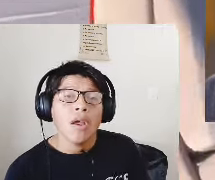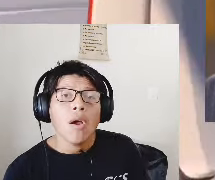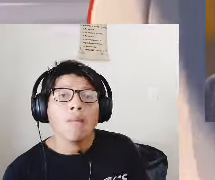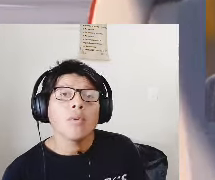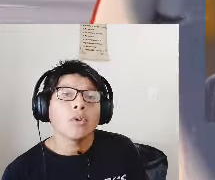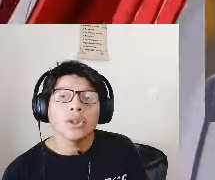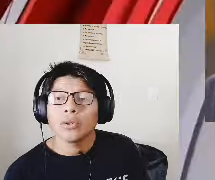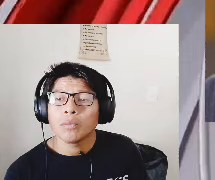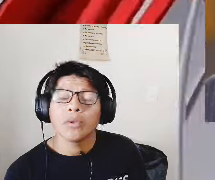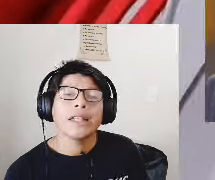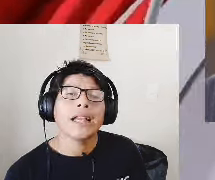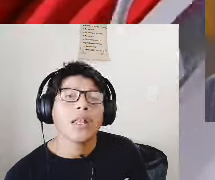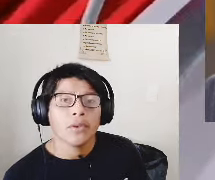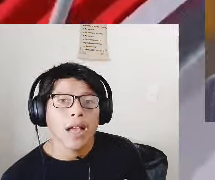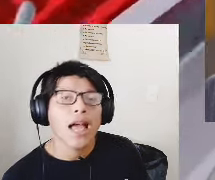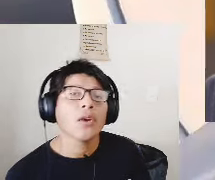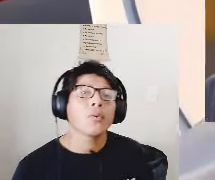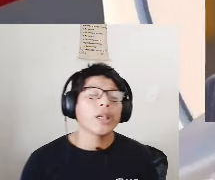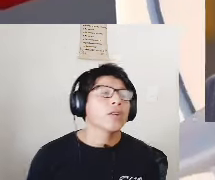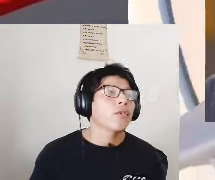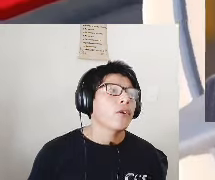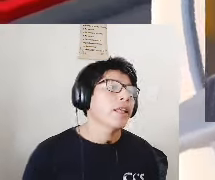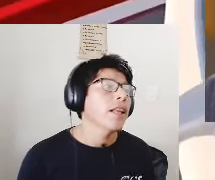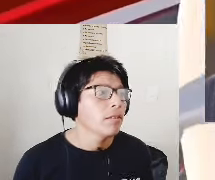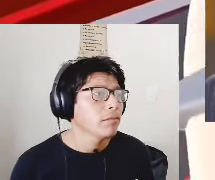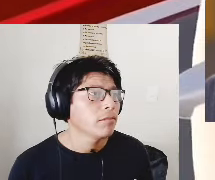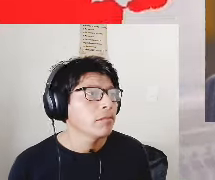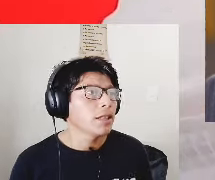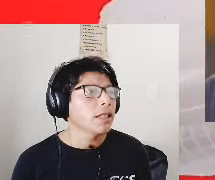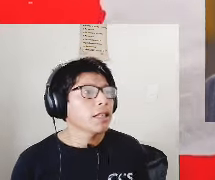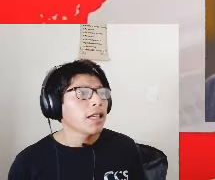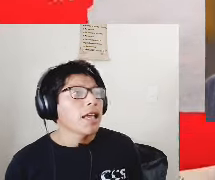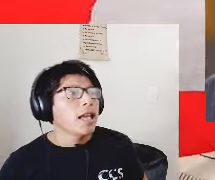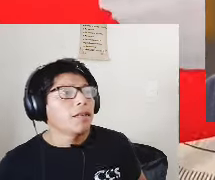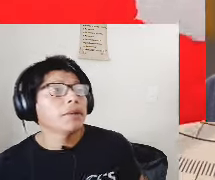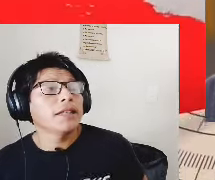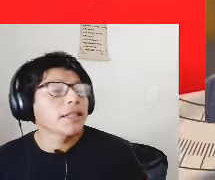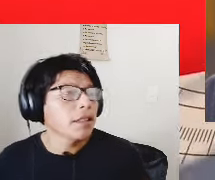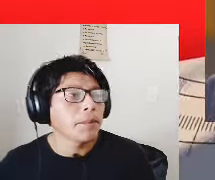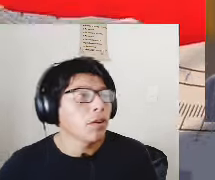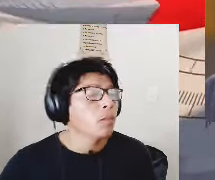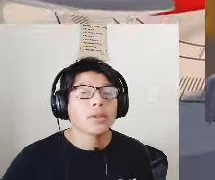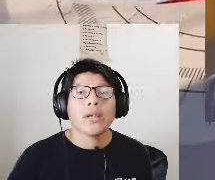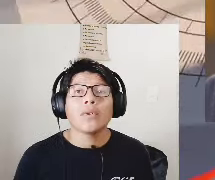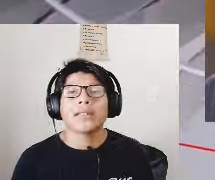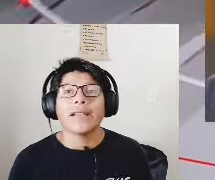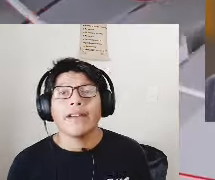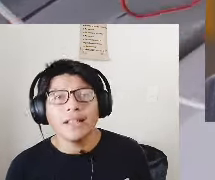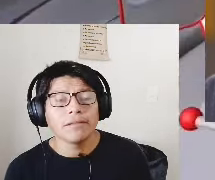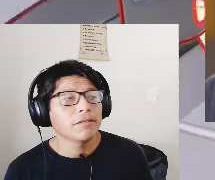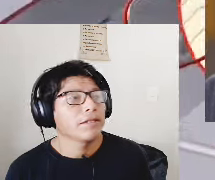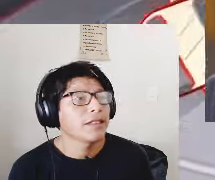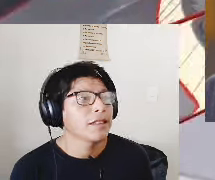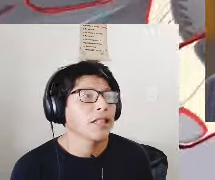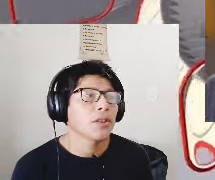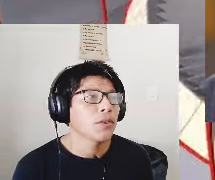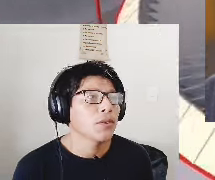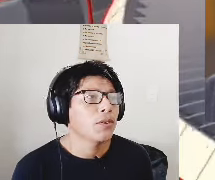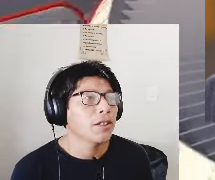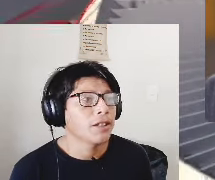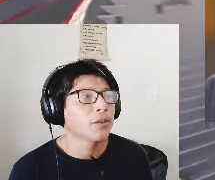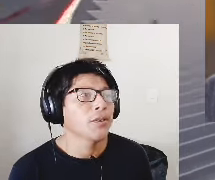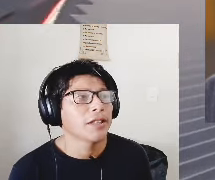sumamente muy, muy ligado al gobierno federal. Así es. El presidente Andrés Manuel López Obrador se va